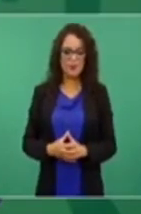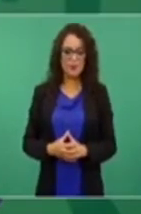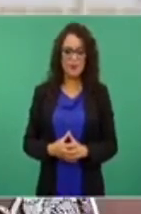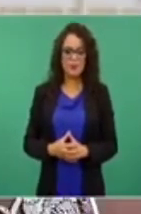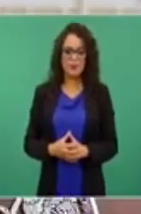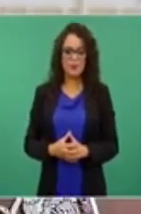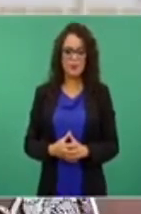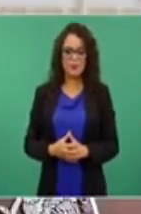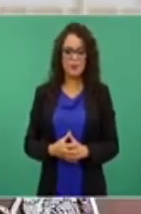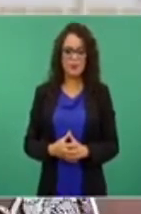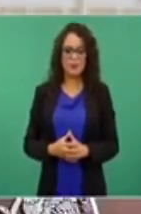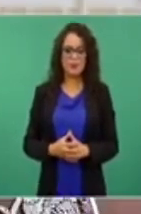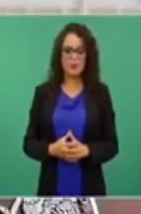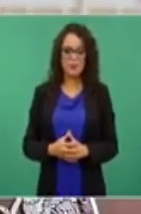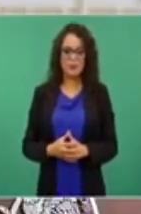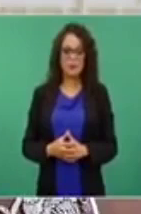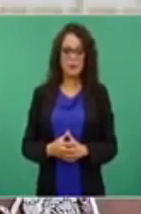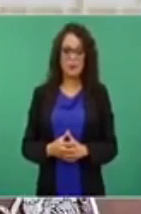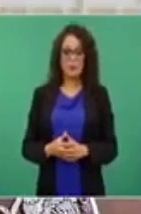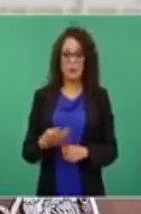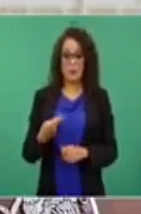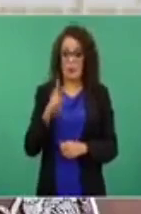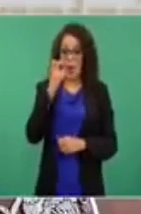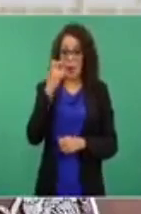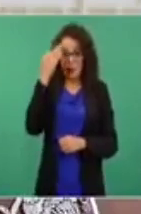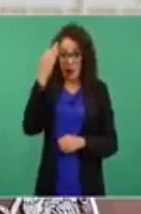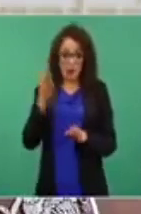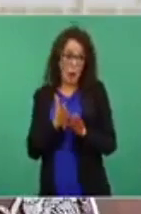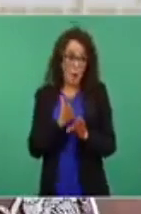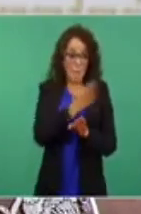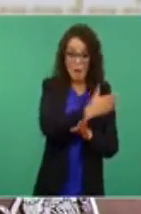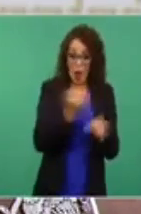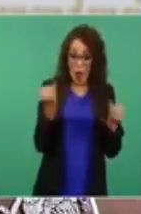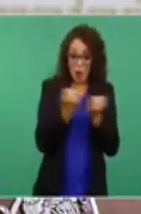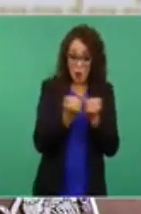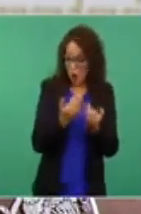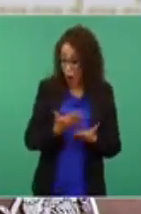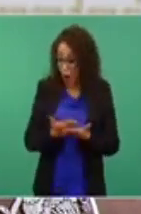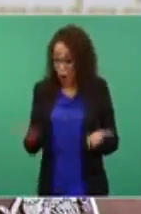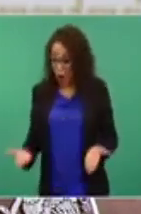Pero ya no son esos tiempos. Ahora que voy a la ONU,